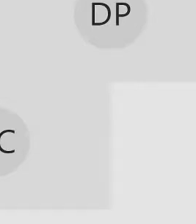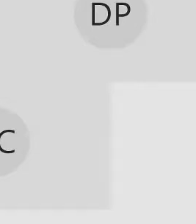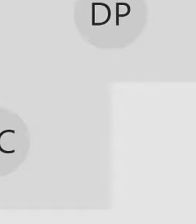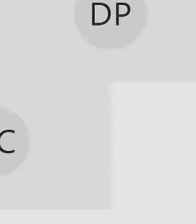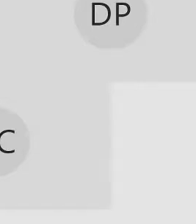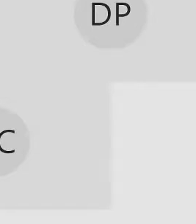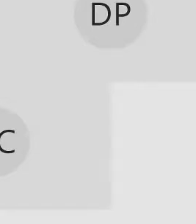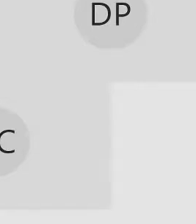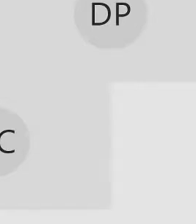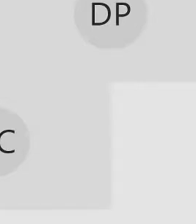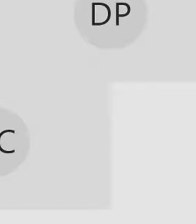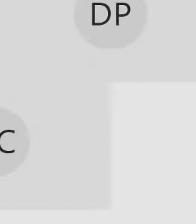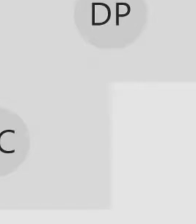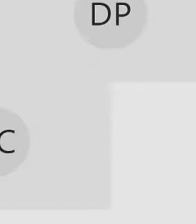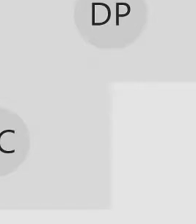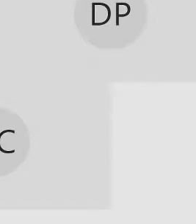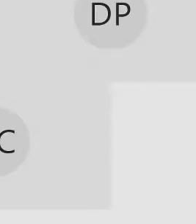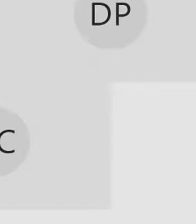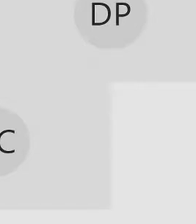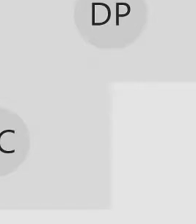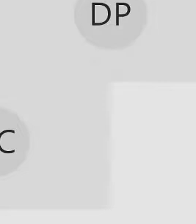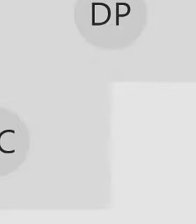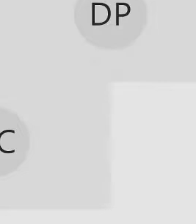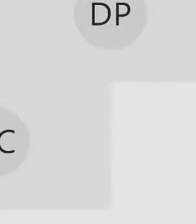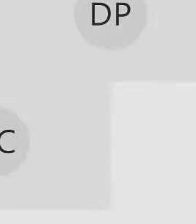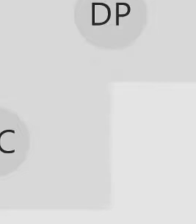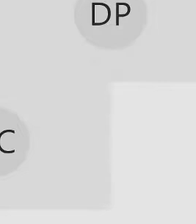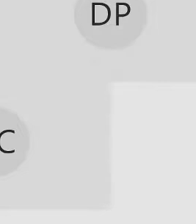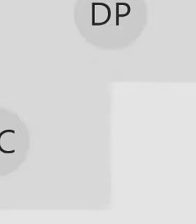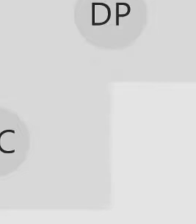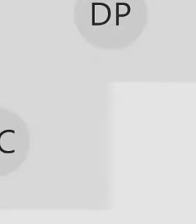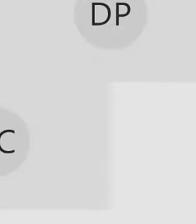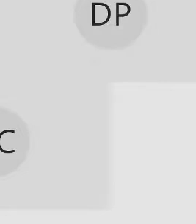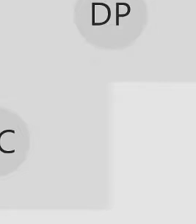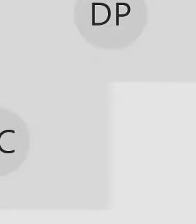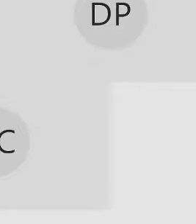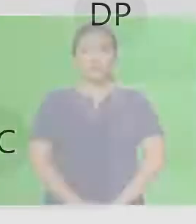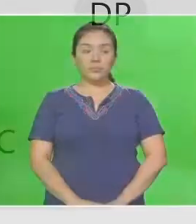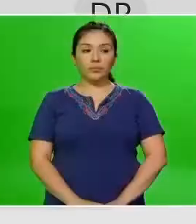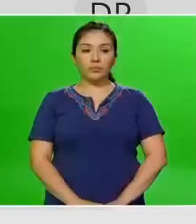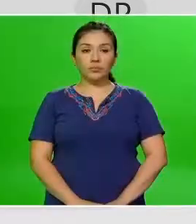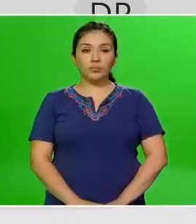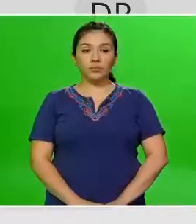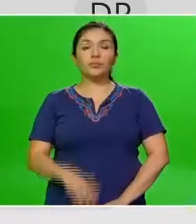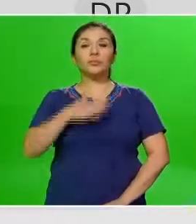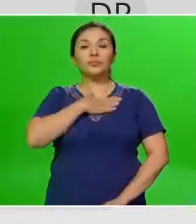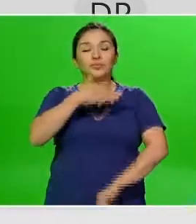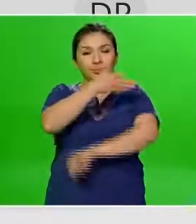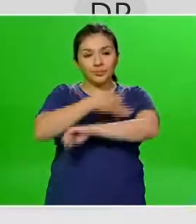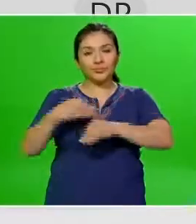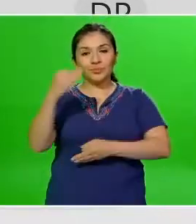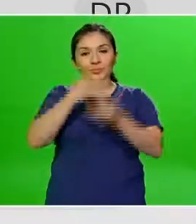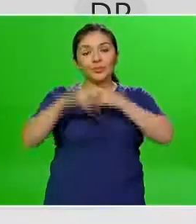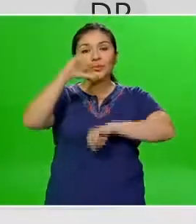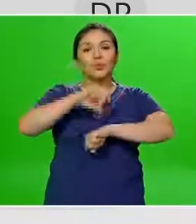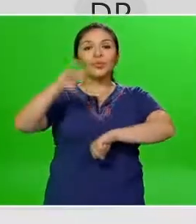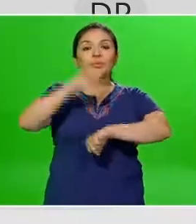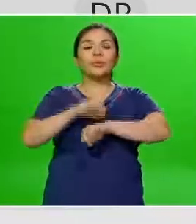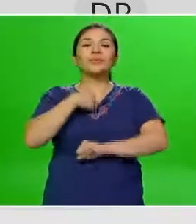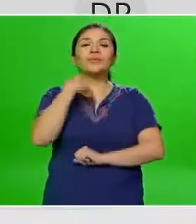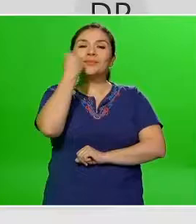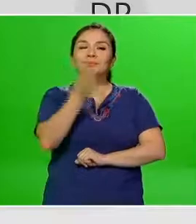remota. La Ciudad de México se encuentra hoy a 26 grados, parcialmente nublado. El día de hoy